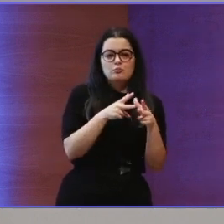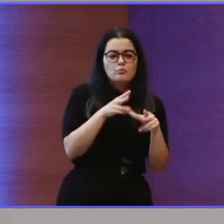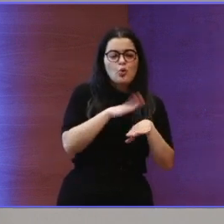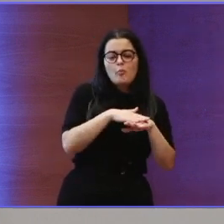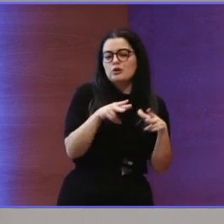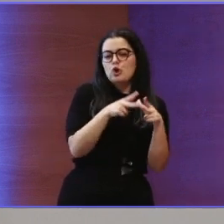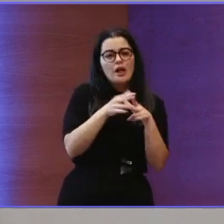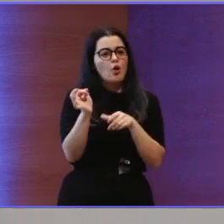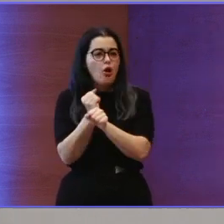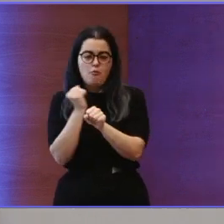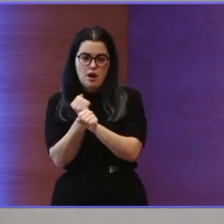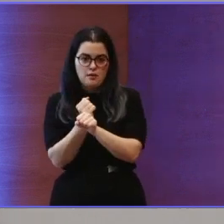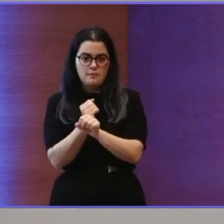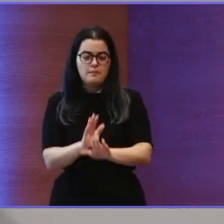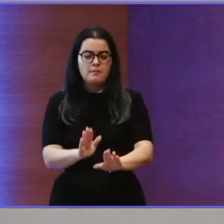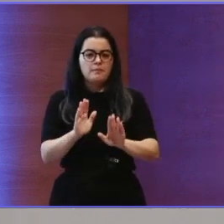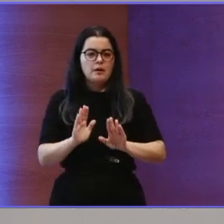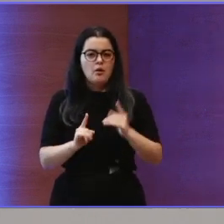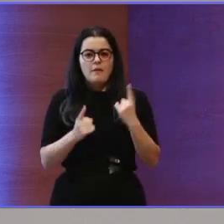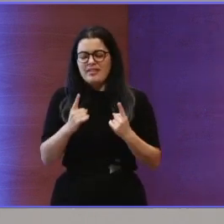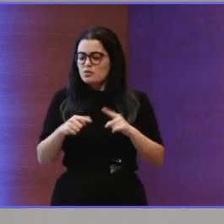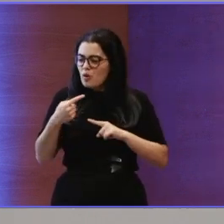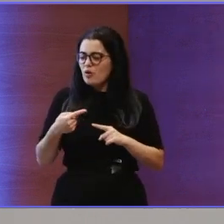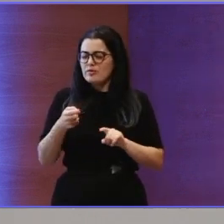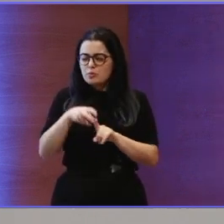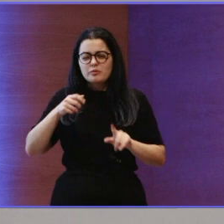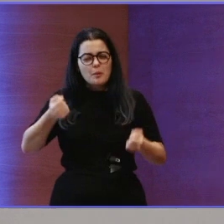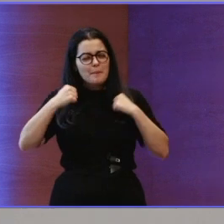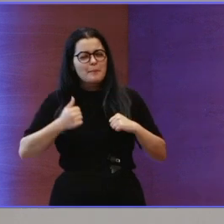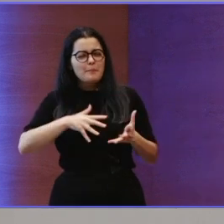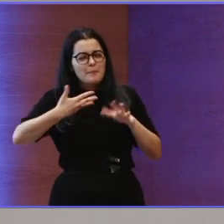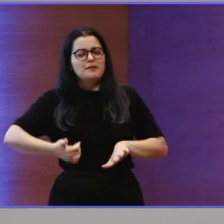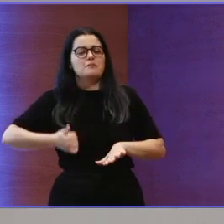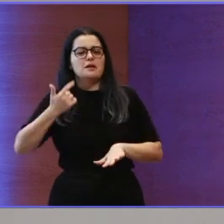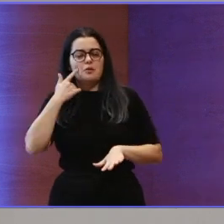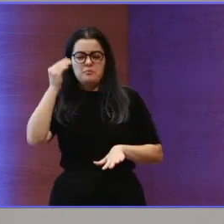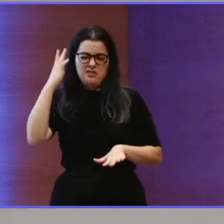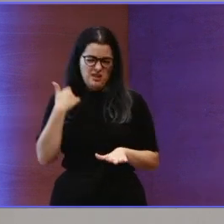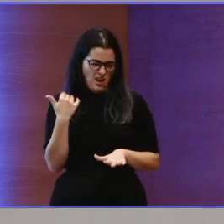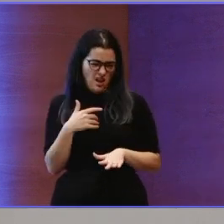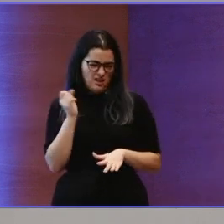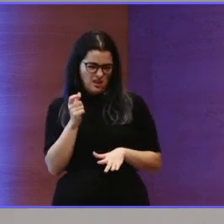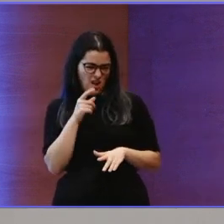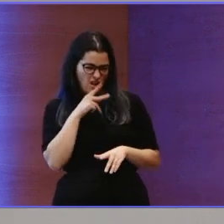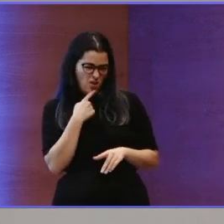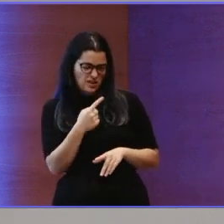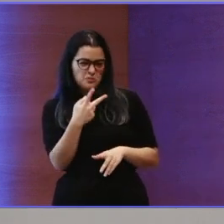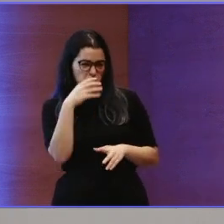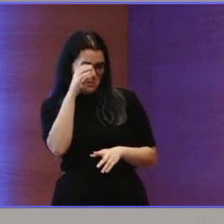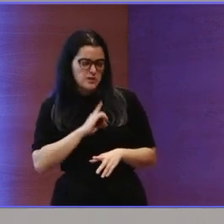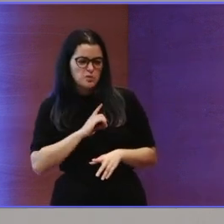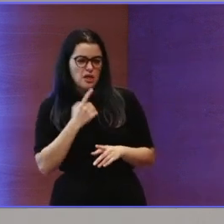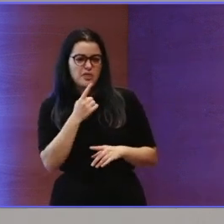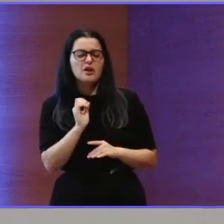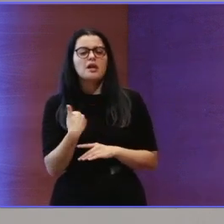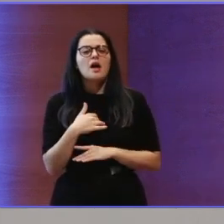que a veces no ayuda Eh digo en la gestión práctica eh Porque a veces el doble dcho Bueno yo estoy creo creo que ya me habéis oído hablar no s una vez el doble